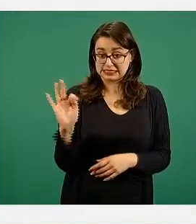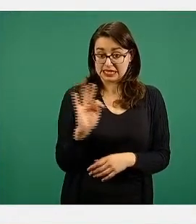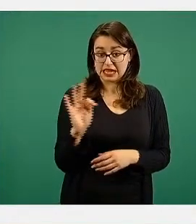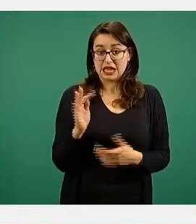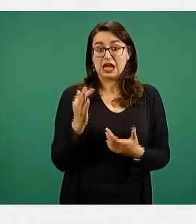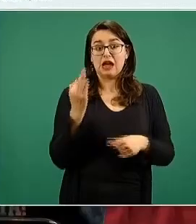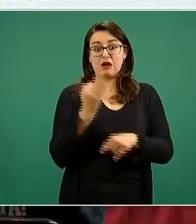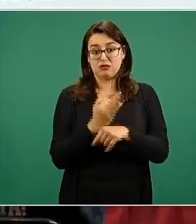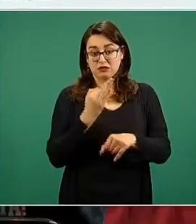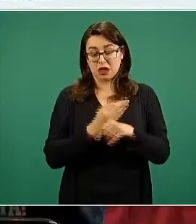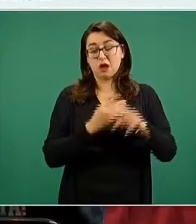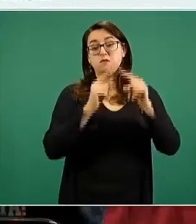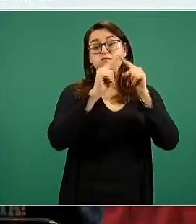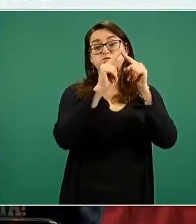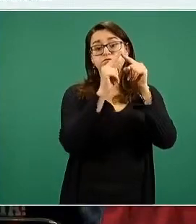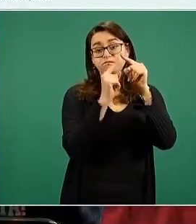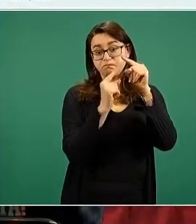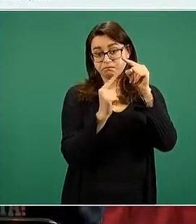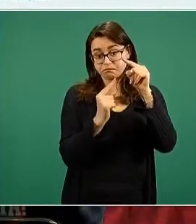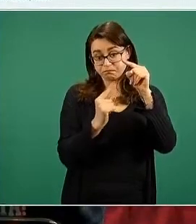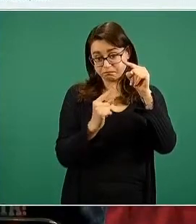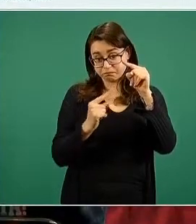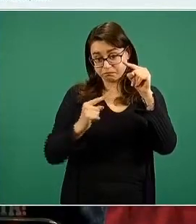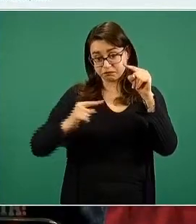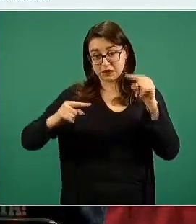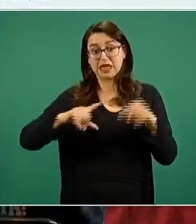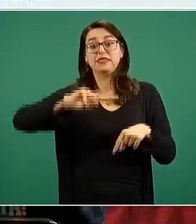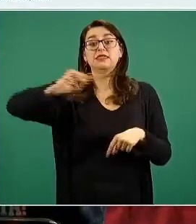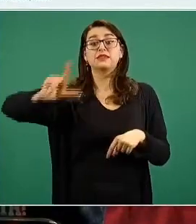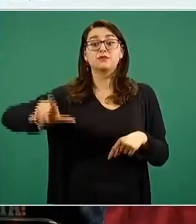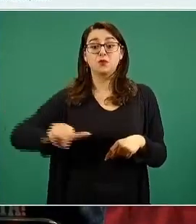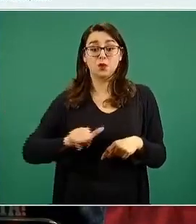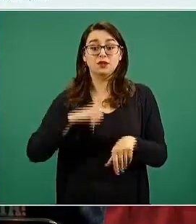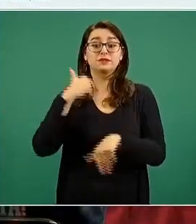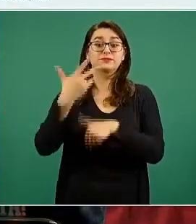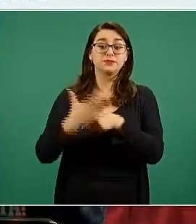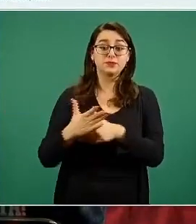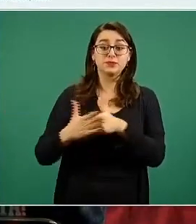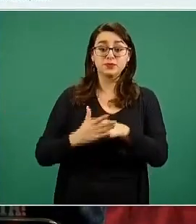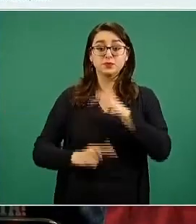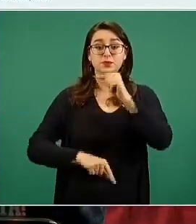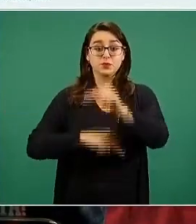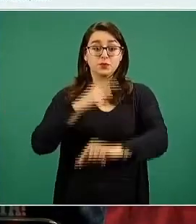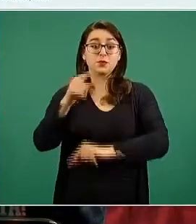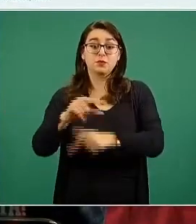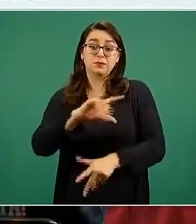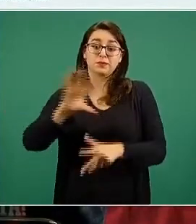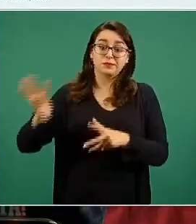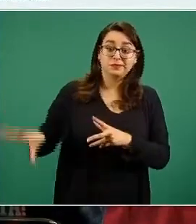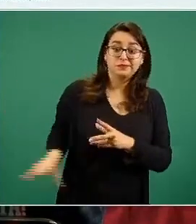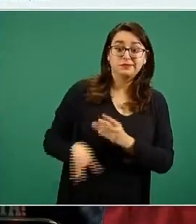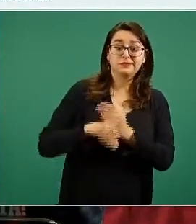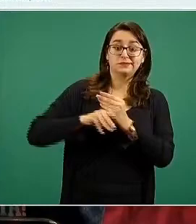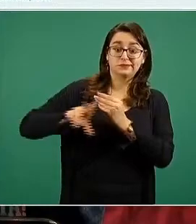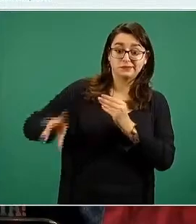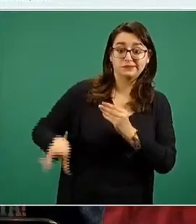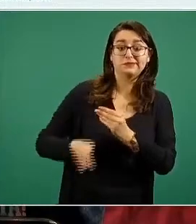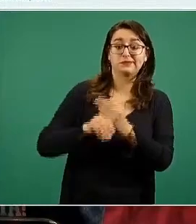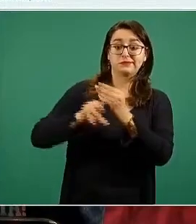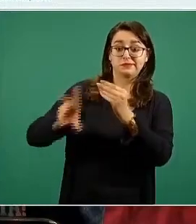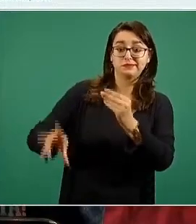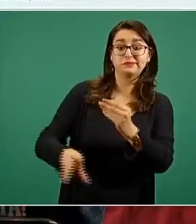meseta posteriormente cuando se vayan recolectando y consolidando los datos de las